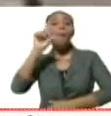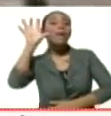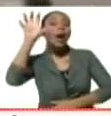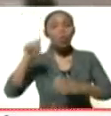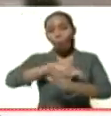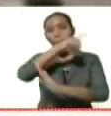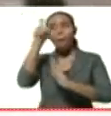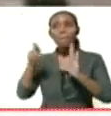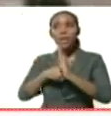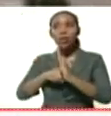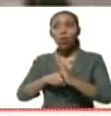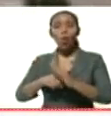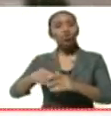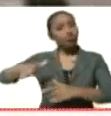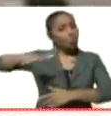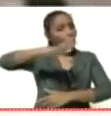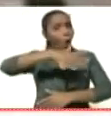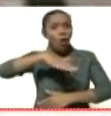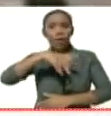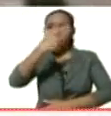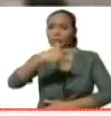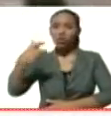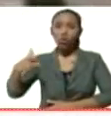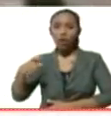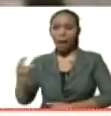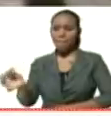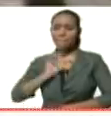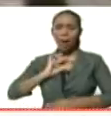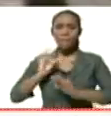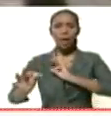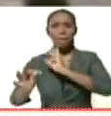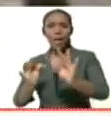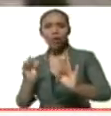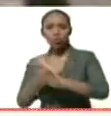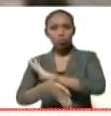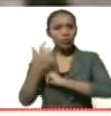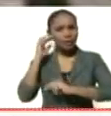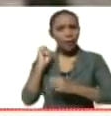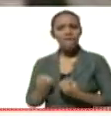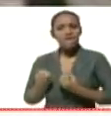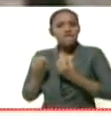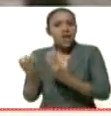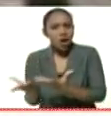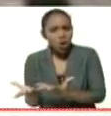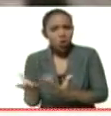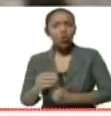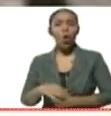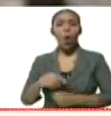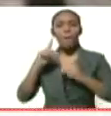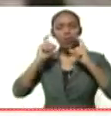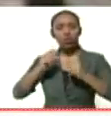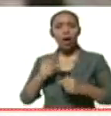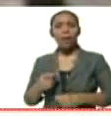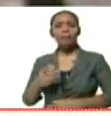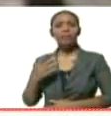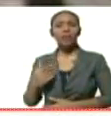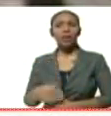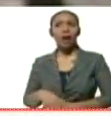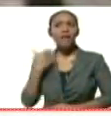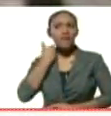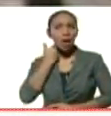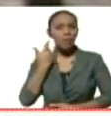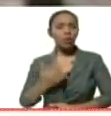entero por todo el personal de infectólogos, virólogos, epidemiólogos,